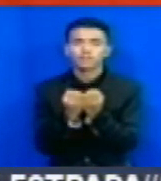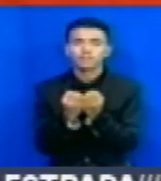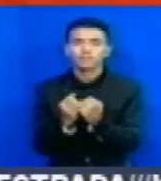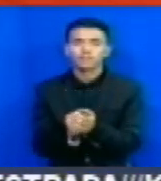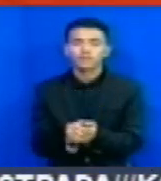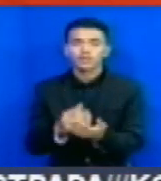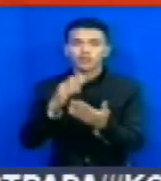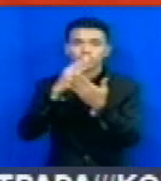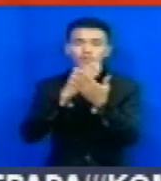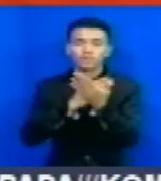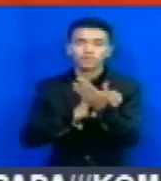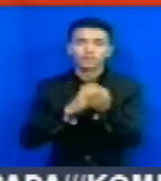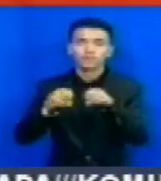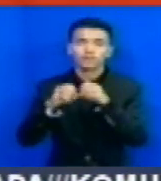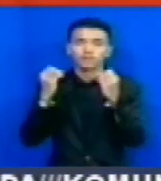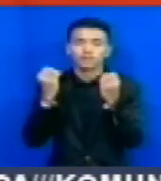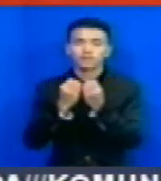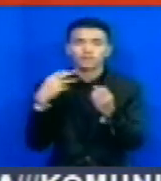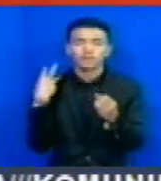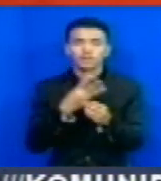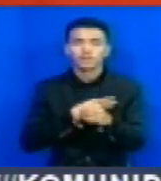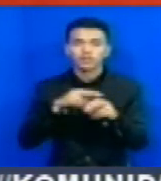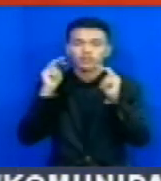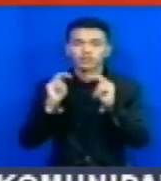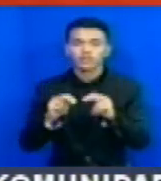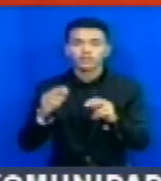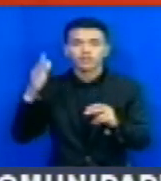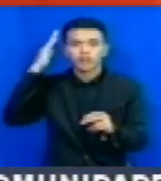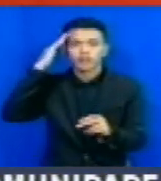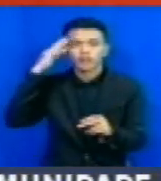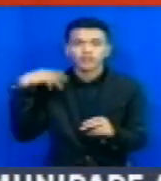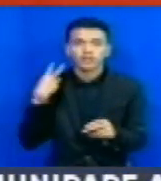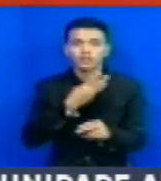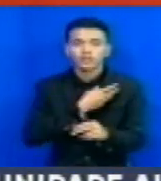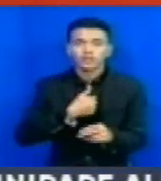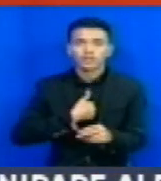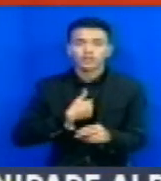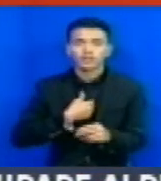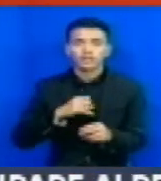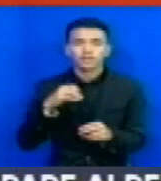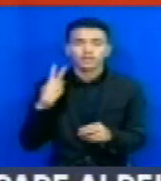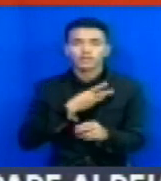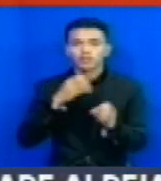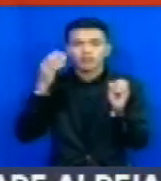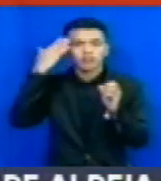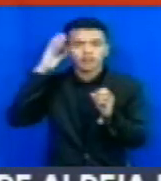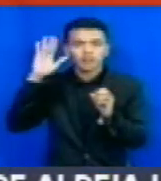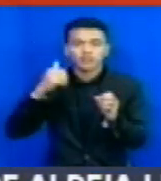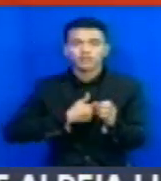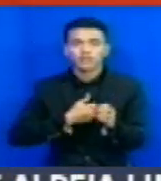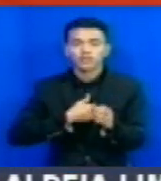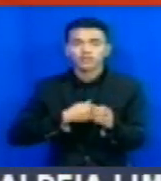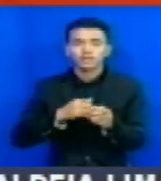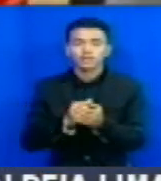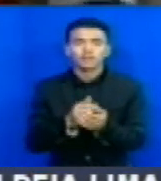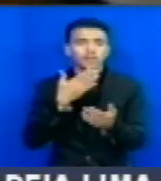a tu apuras, organización, y te precisa conocer el italiano. Si te la conoces italiano, y te la ver a amete, y